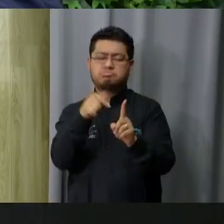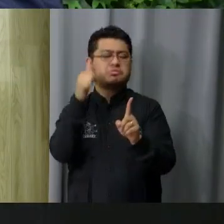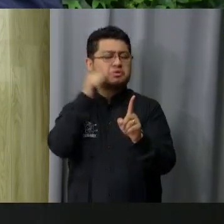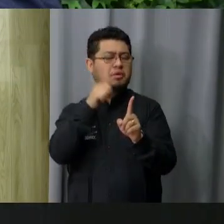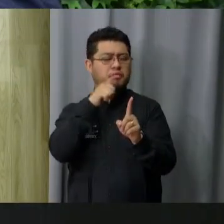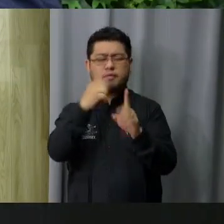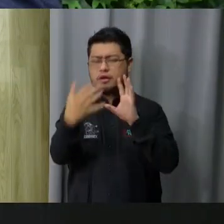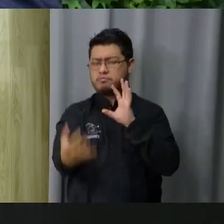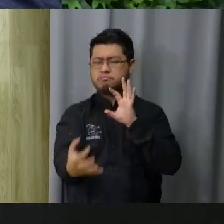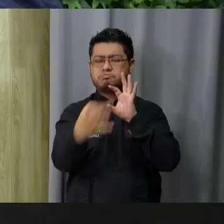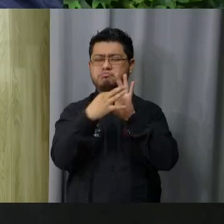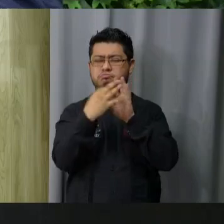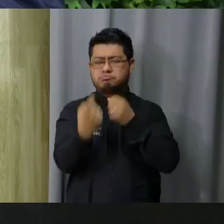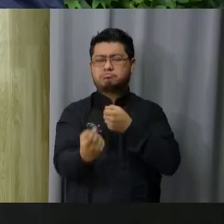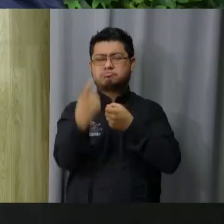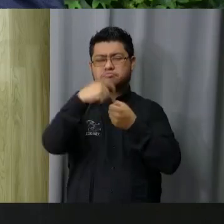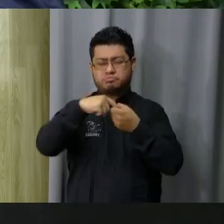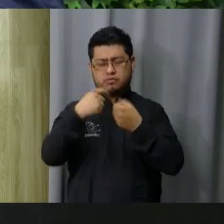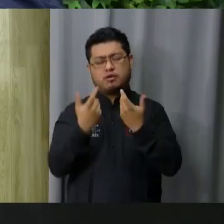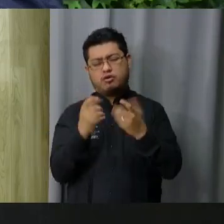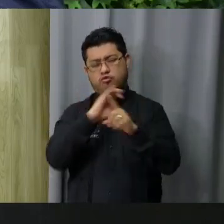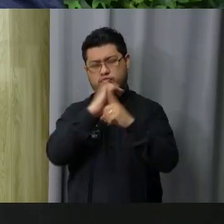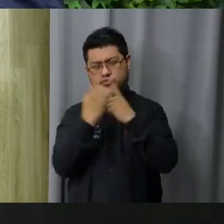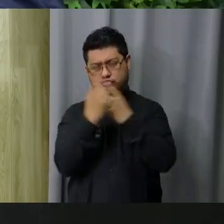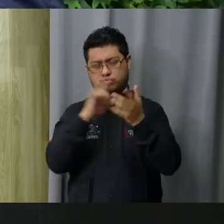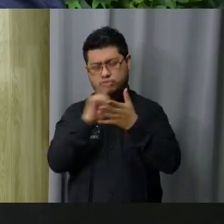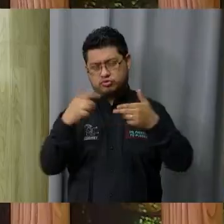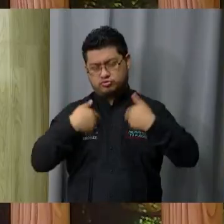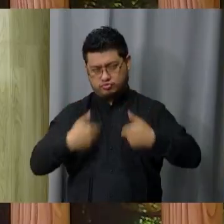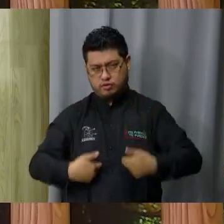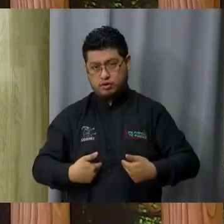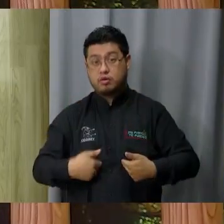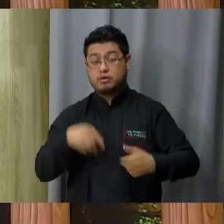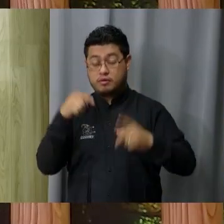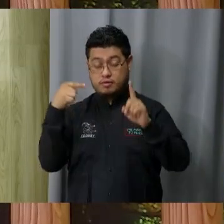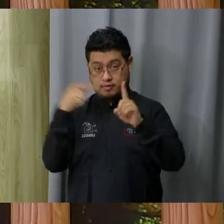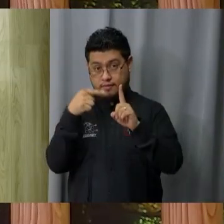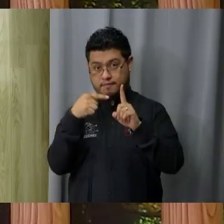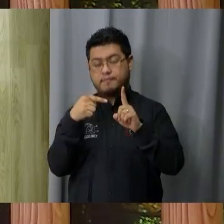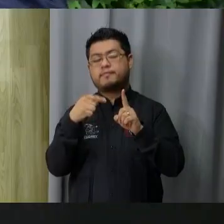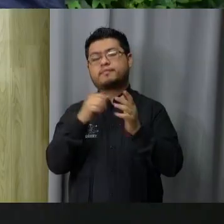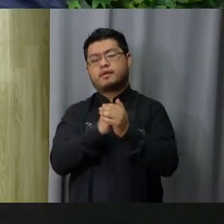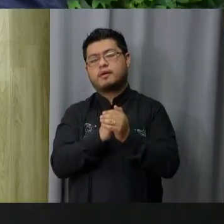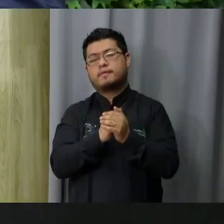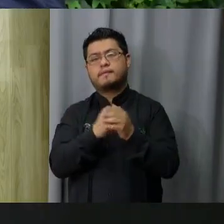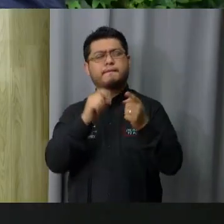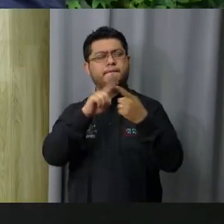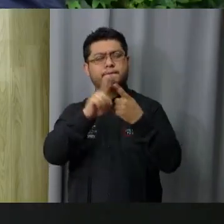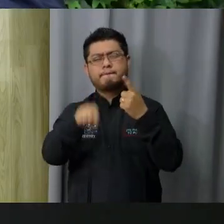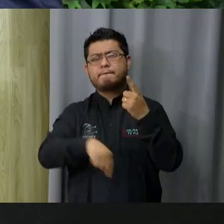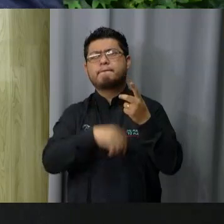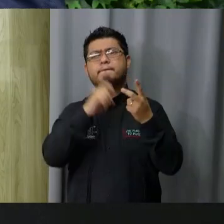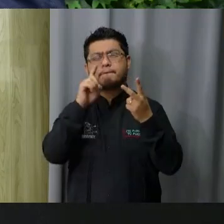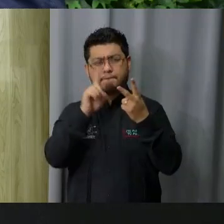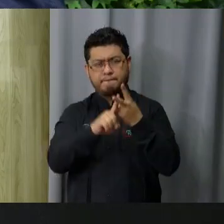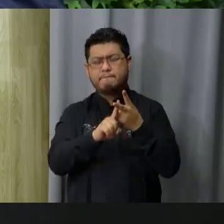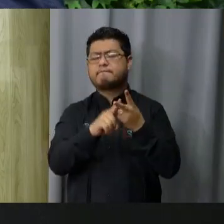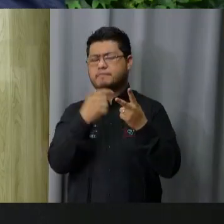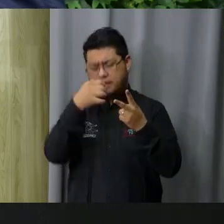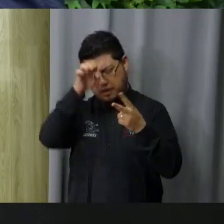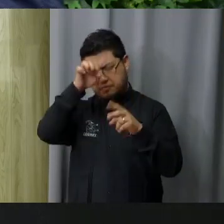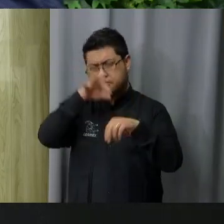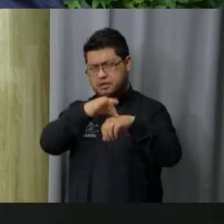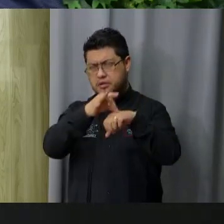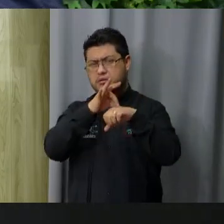difundir los derechos de las personas con discapacidad, ¿no? Entonces tenemos tenemos a ella que participa con una muy buena experiencia.